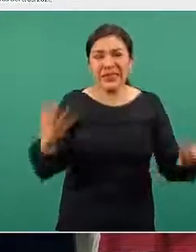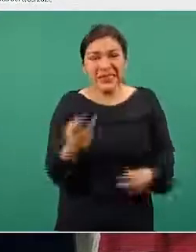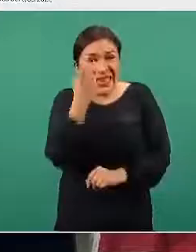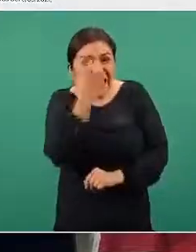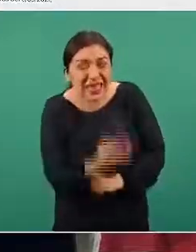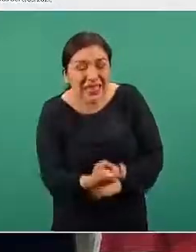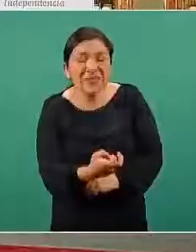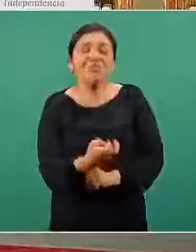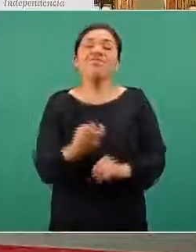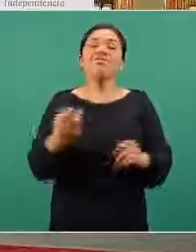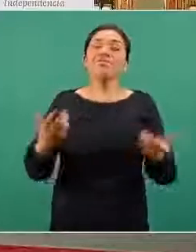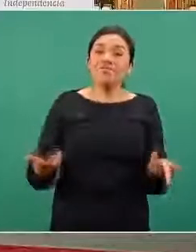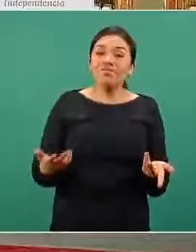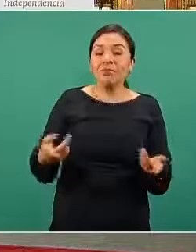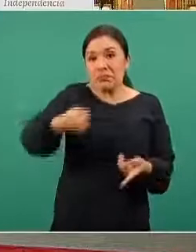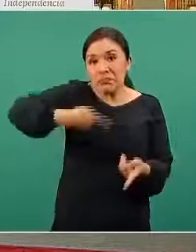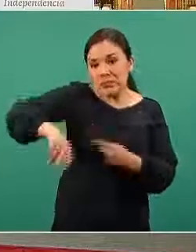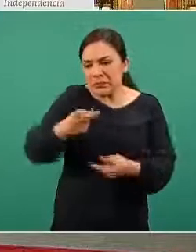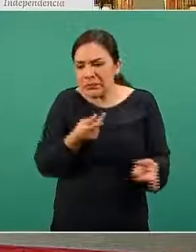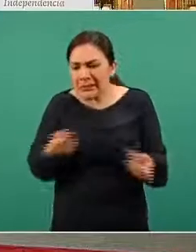eso